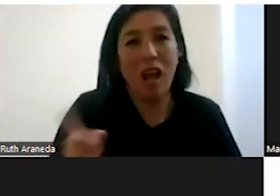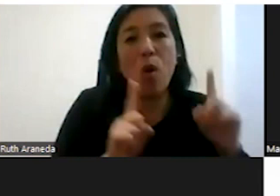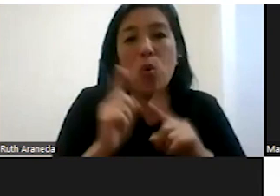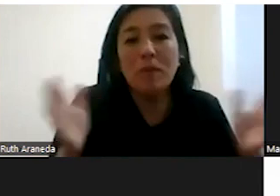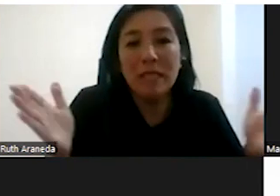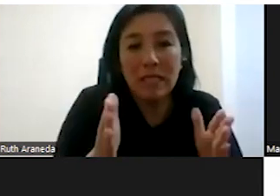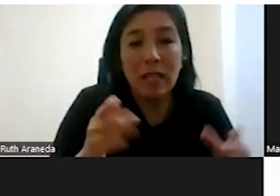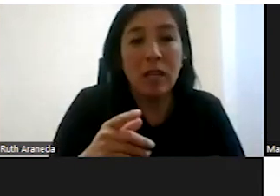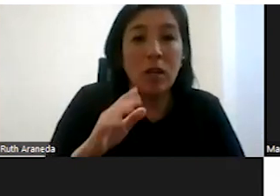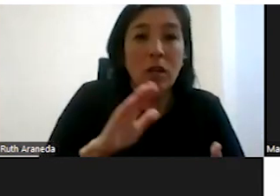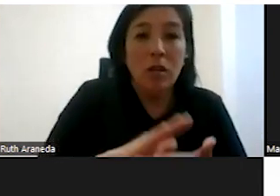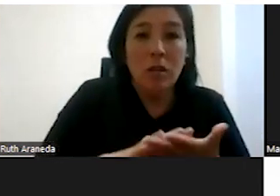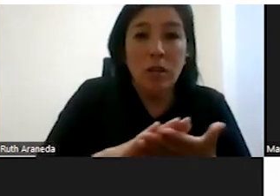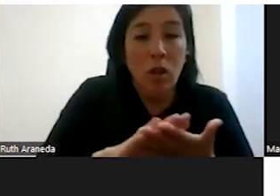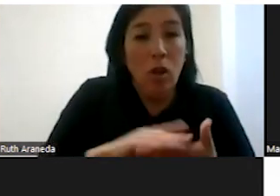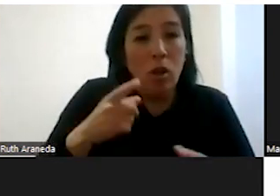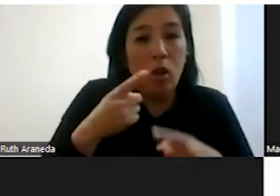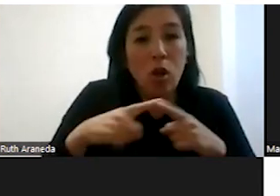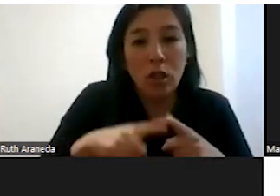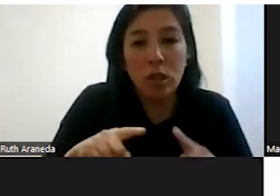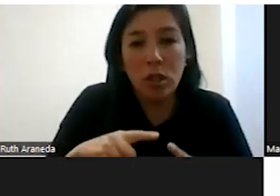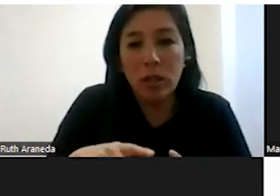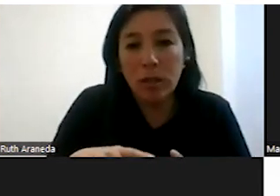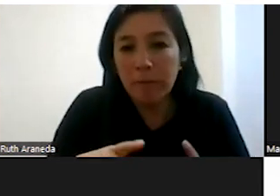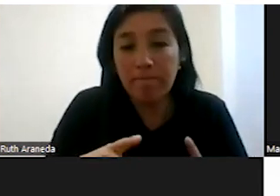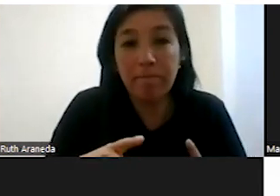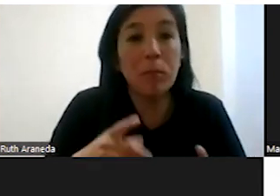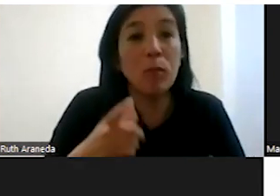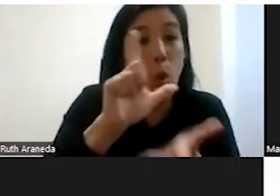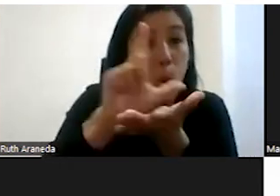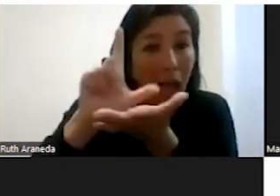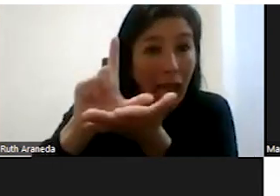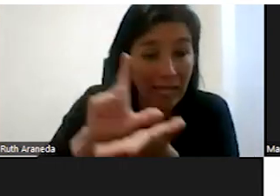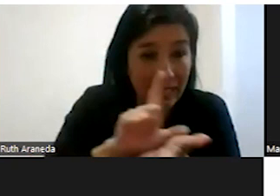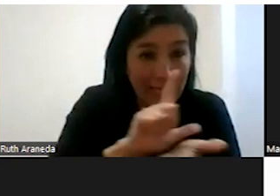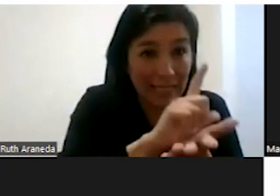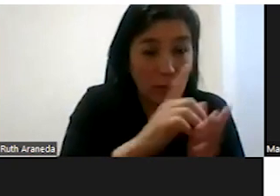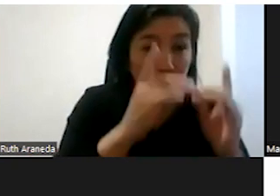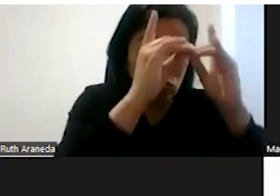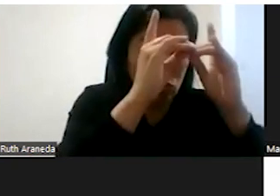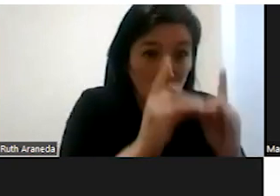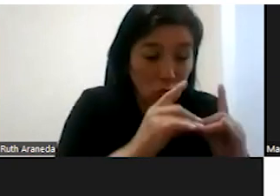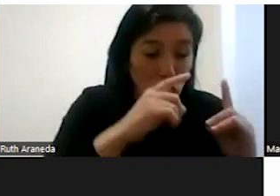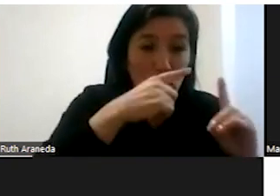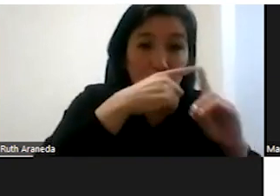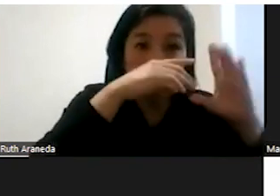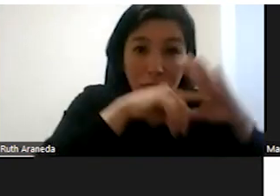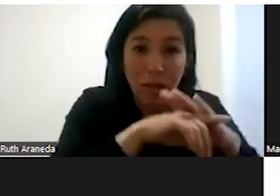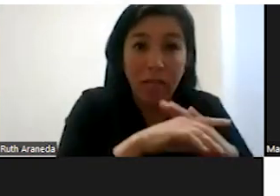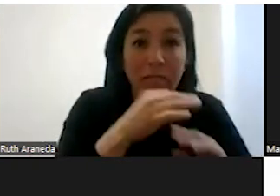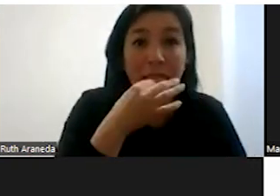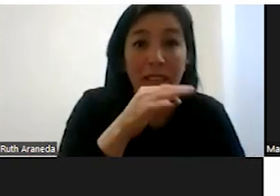Fénix o otros sitios mortuorios vatos, estamos hablando de 40,